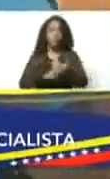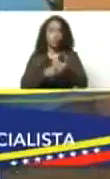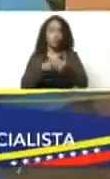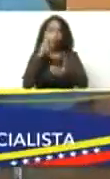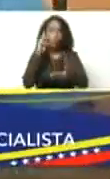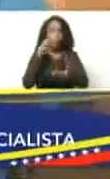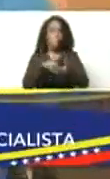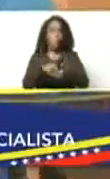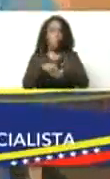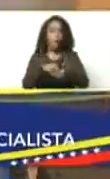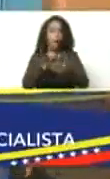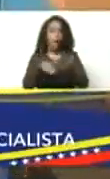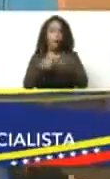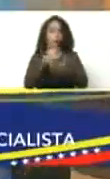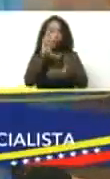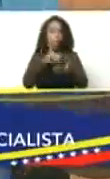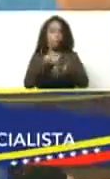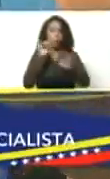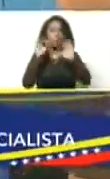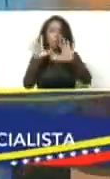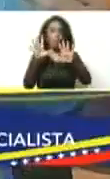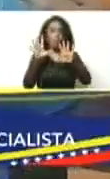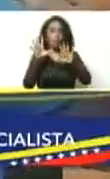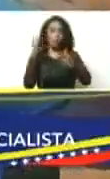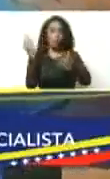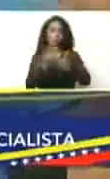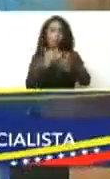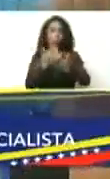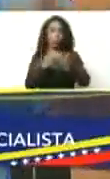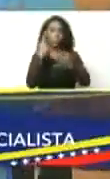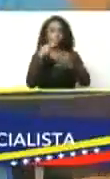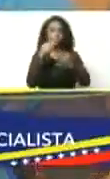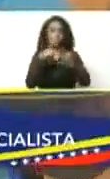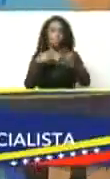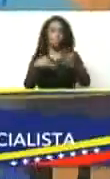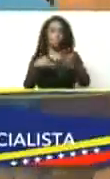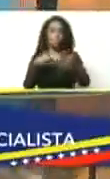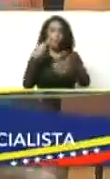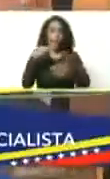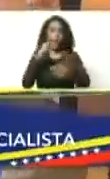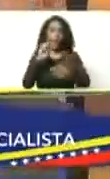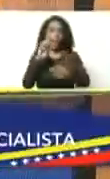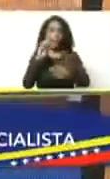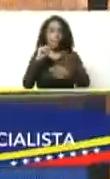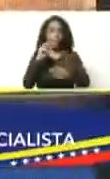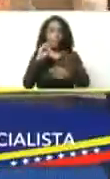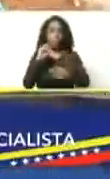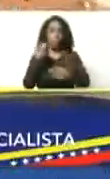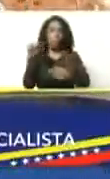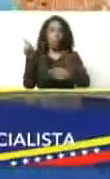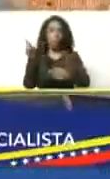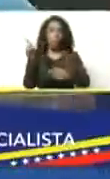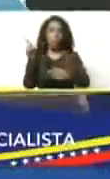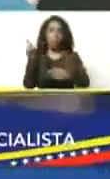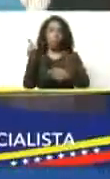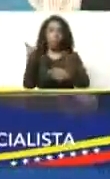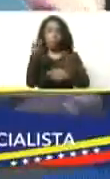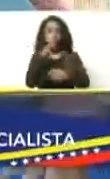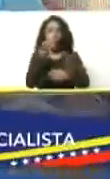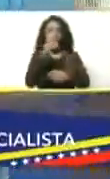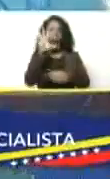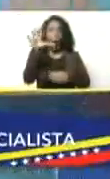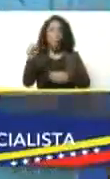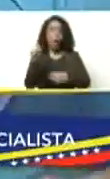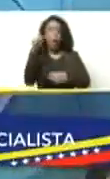al 2010... la Prunrón, la Oscar Mayer, la Hermo, se alimentaban, pues, compraban